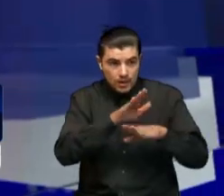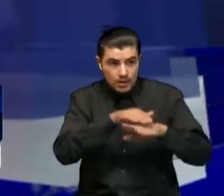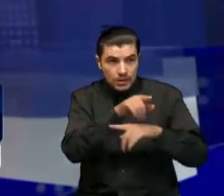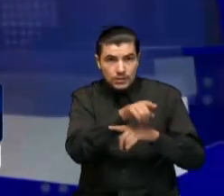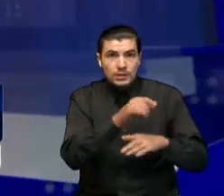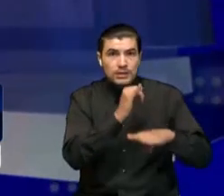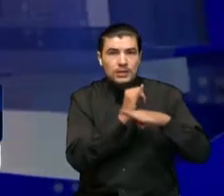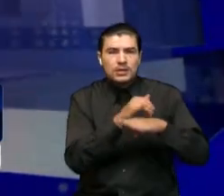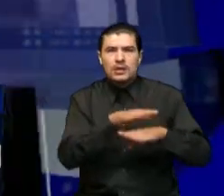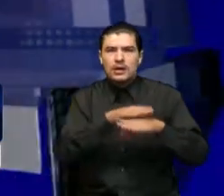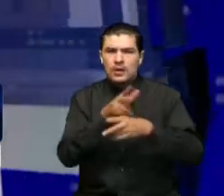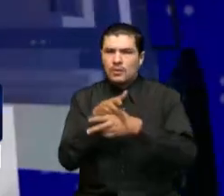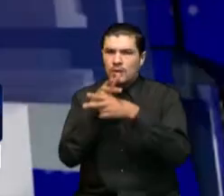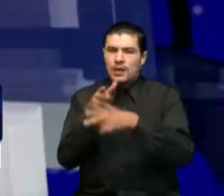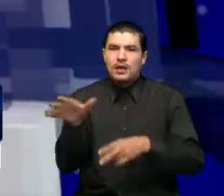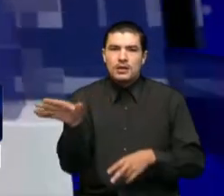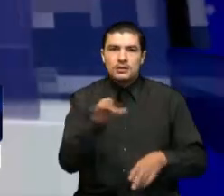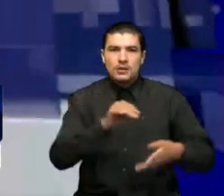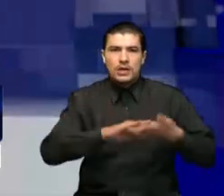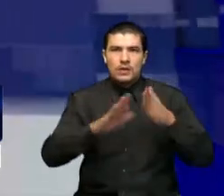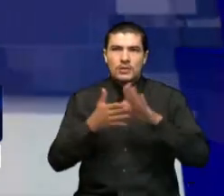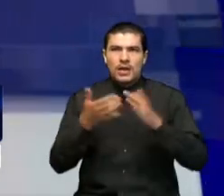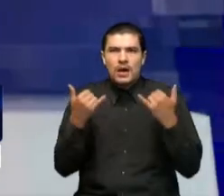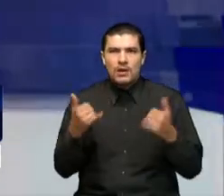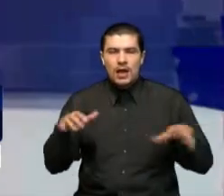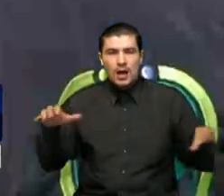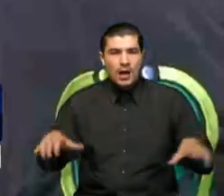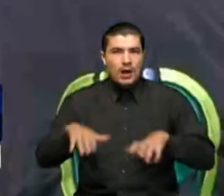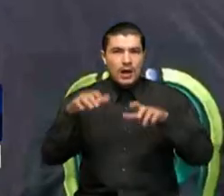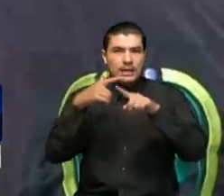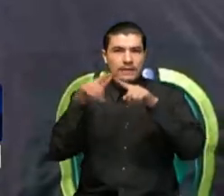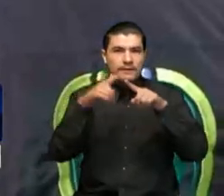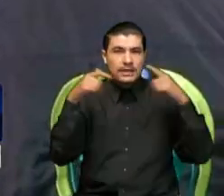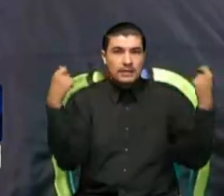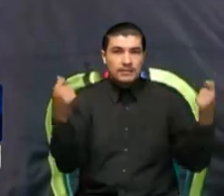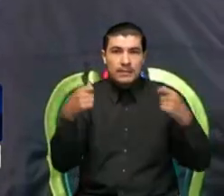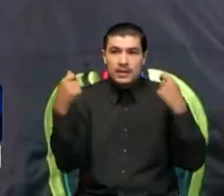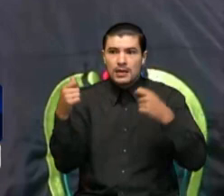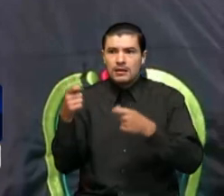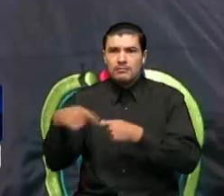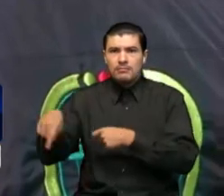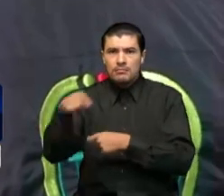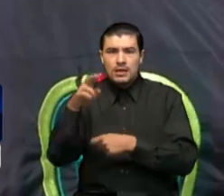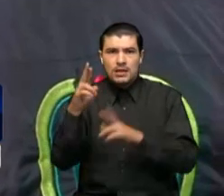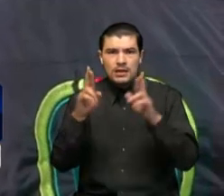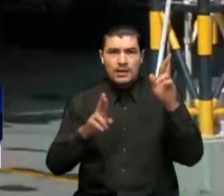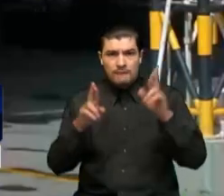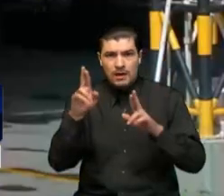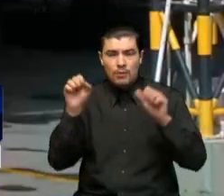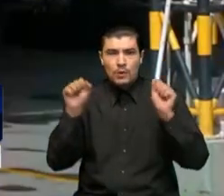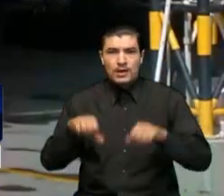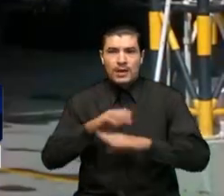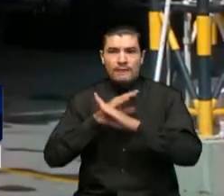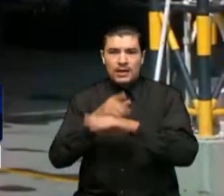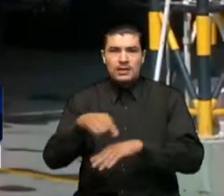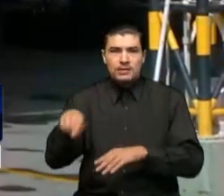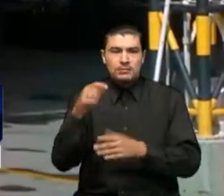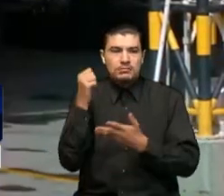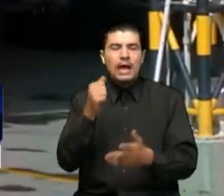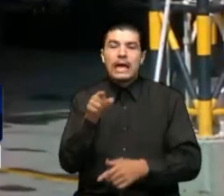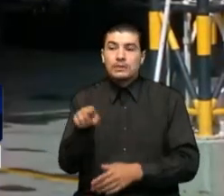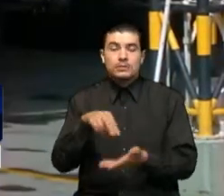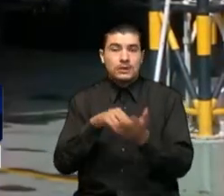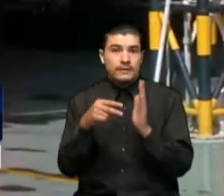previene a la comunidad sobre el actuar de varios estafadores que ofrecen rifas para recaudar fondos y eso es totalmente falso